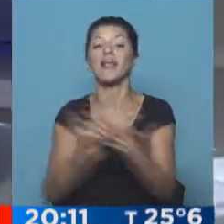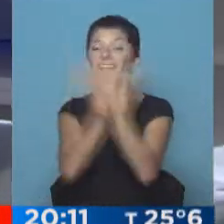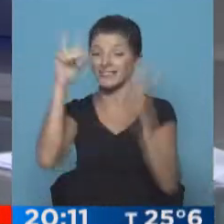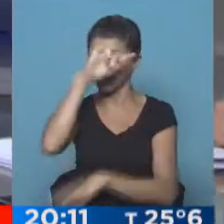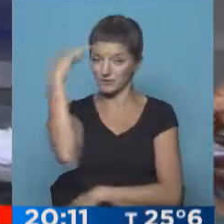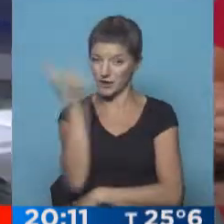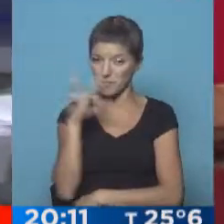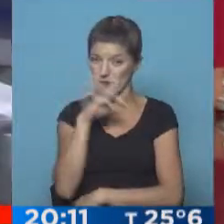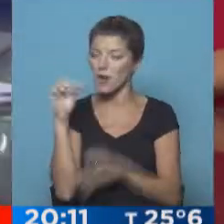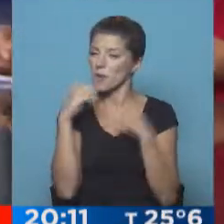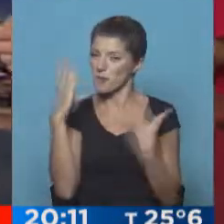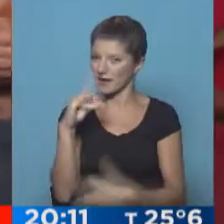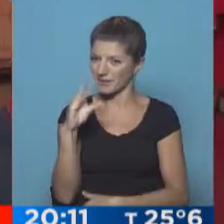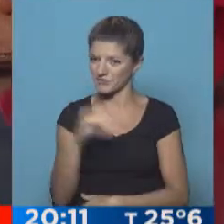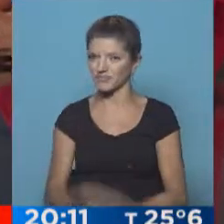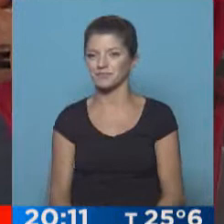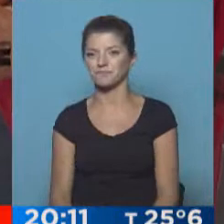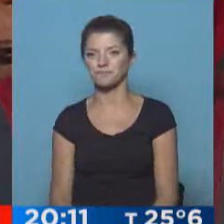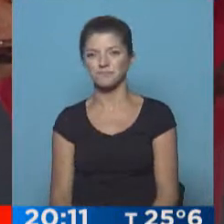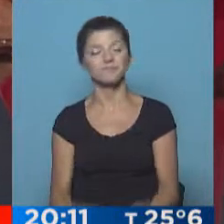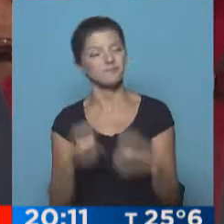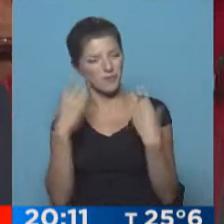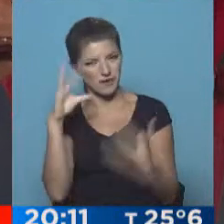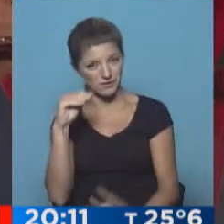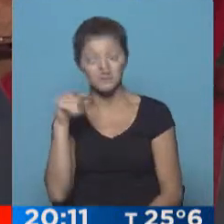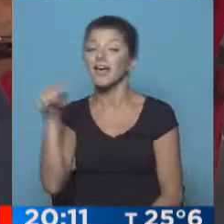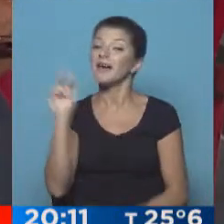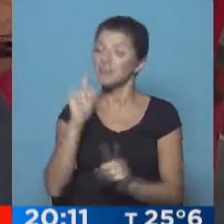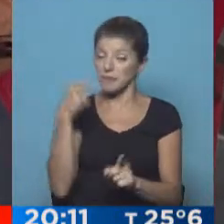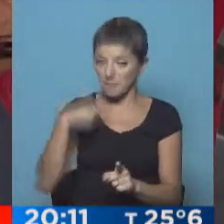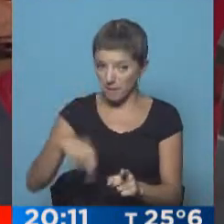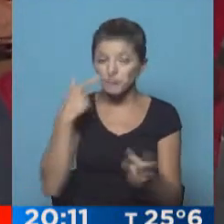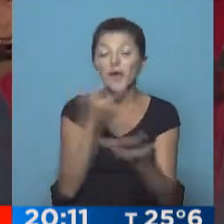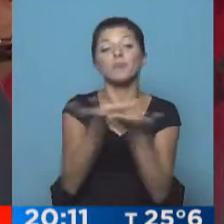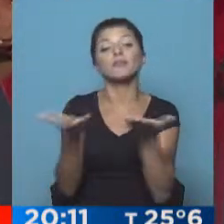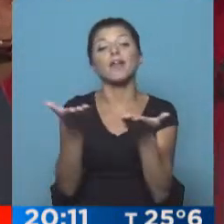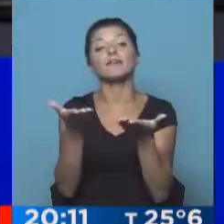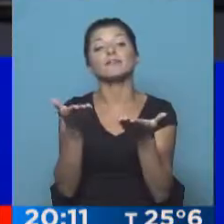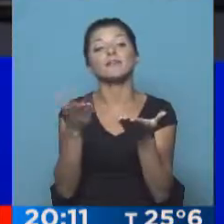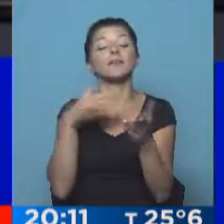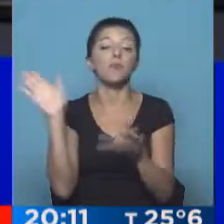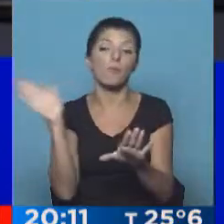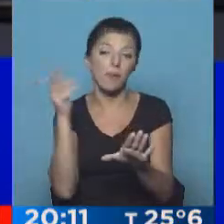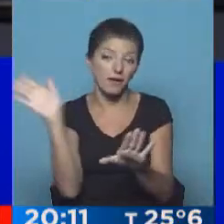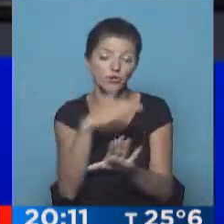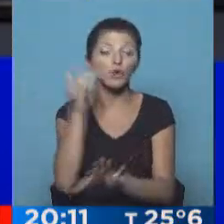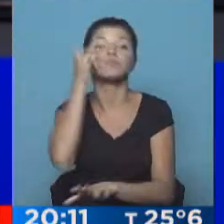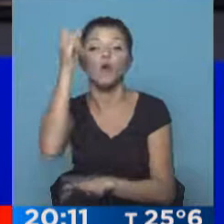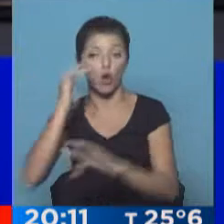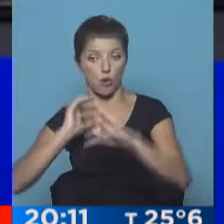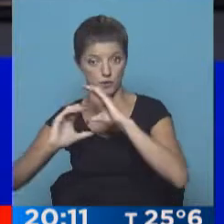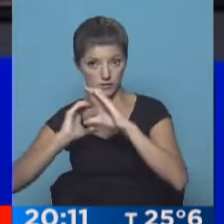¿qué tal, Mariana? Buenas noches. Buenas noches, ¿cómo estás? También vamos a compartir ahora con ella y con todos ustedes una comunicación telefónica a raíz del doble crimen